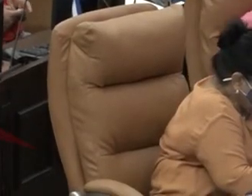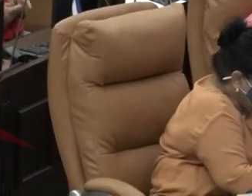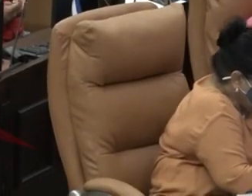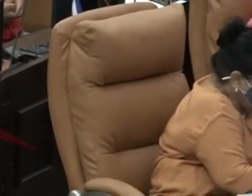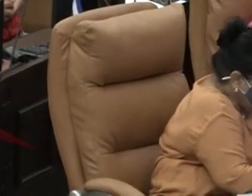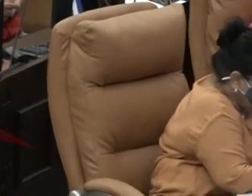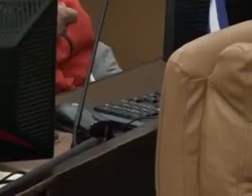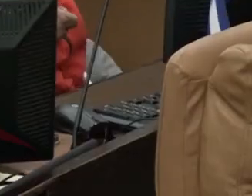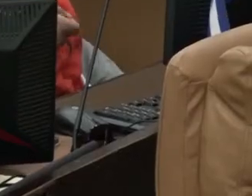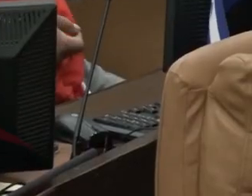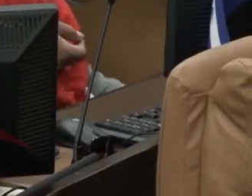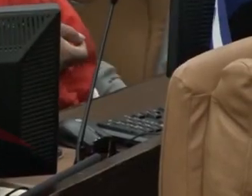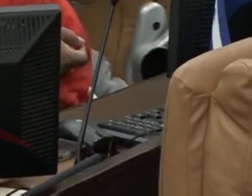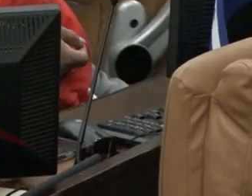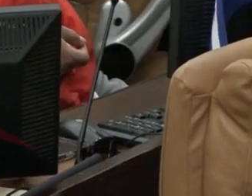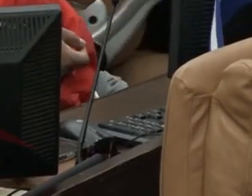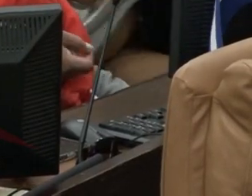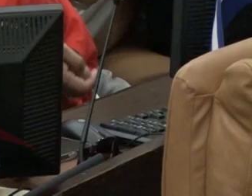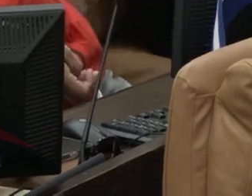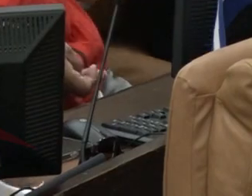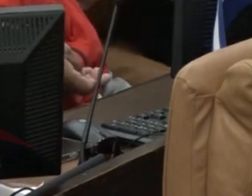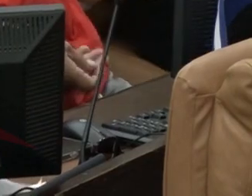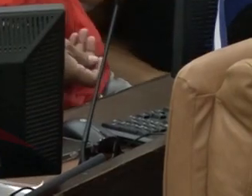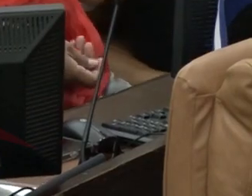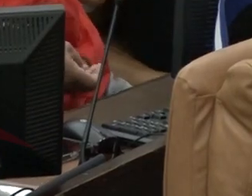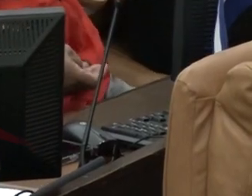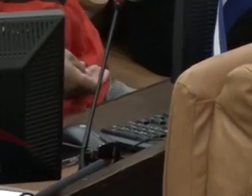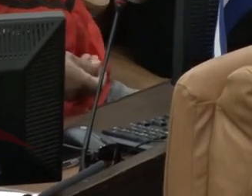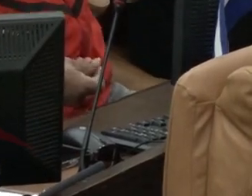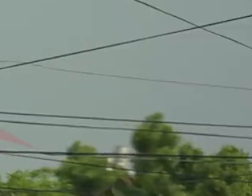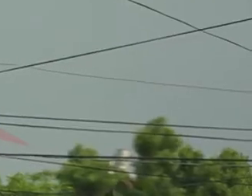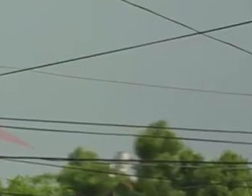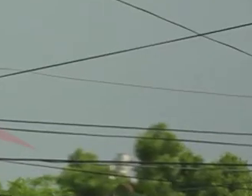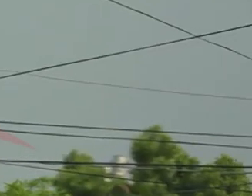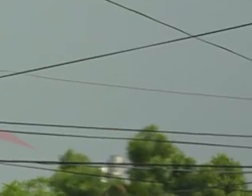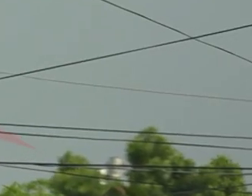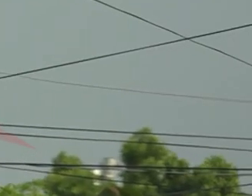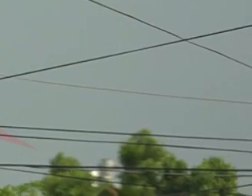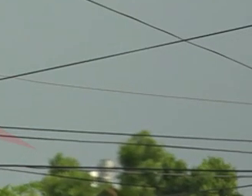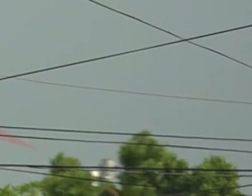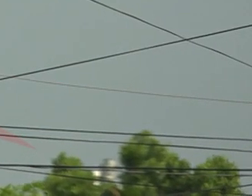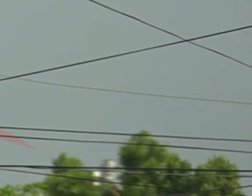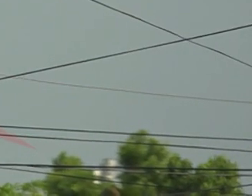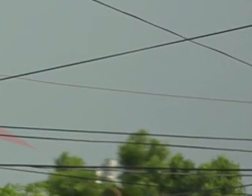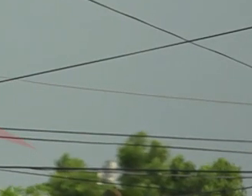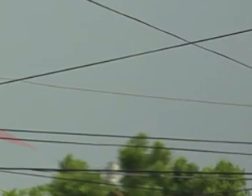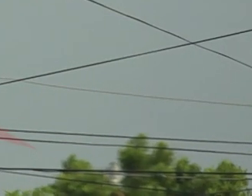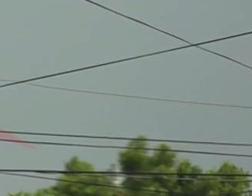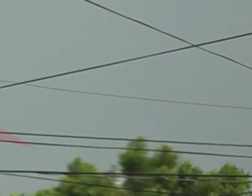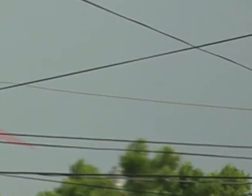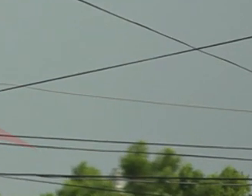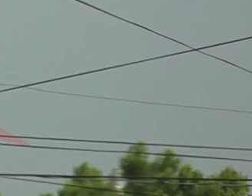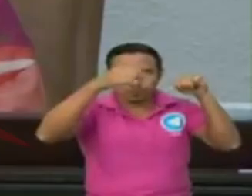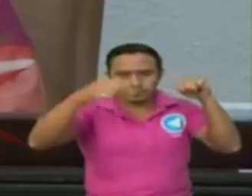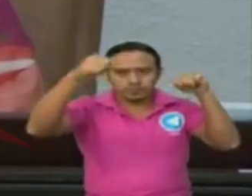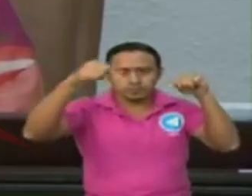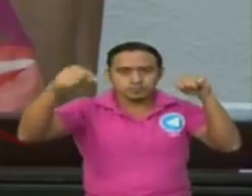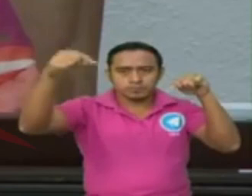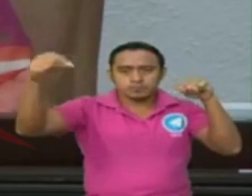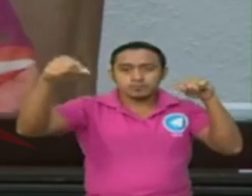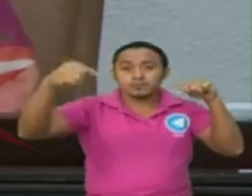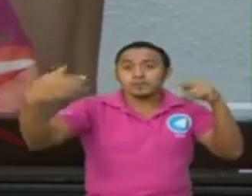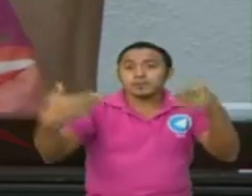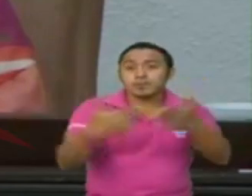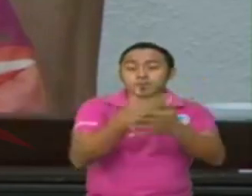de energía en municipios de Bluefields, así como el reemplazo de 68 kilómetros de línea de transmisión. Una